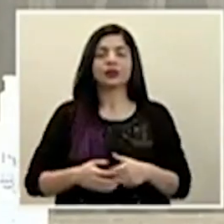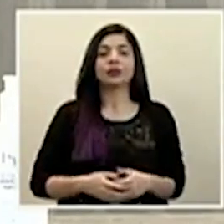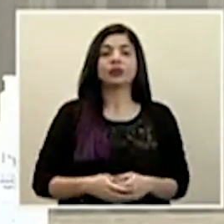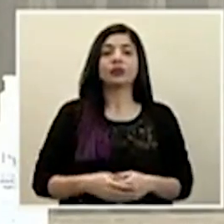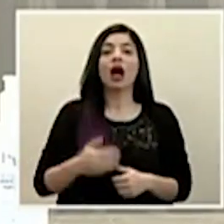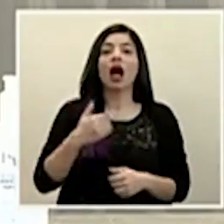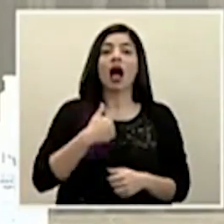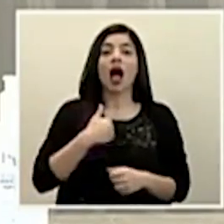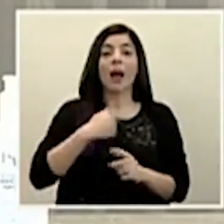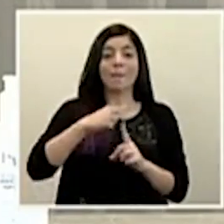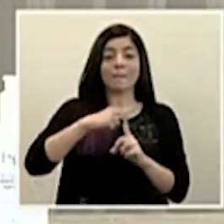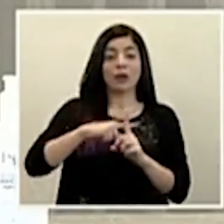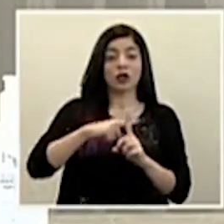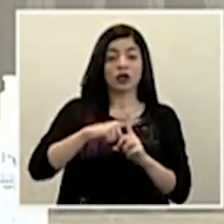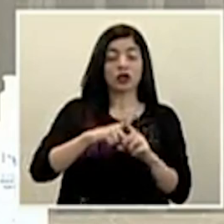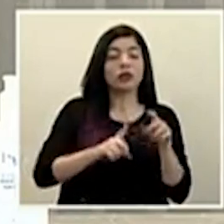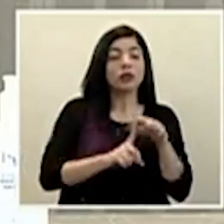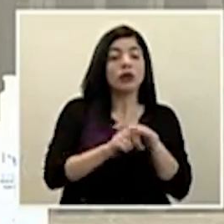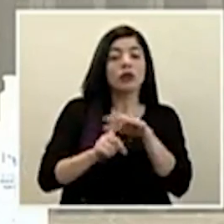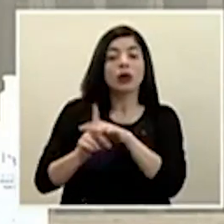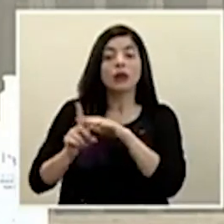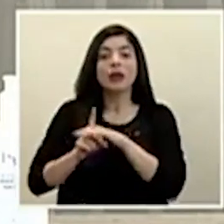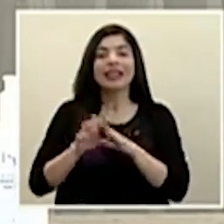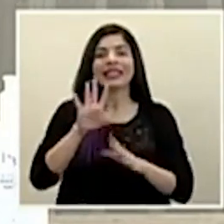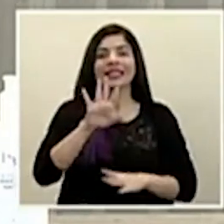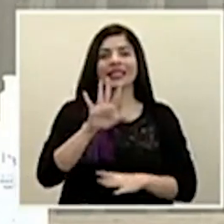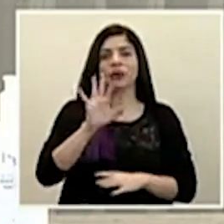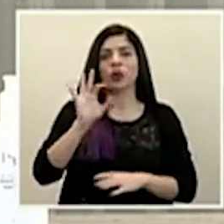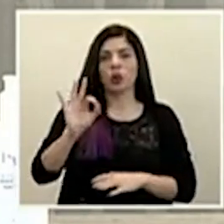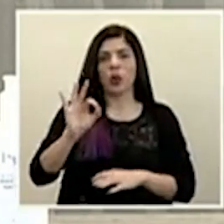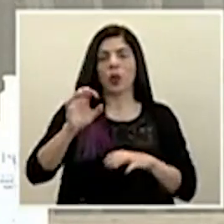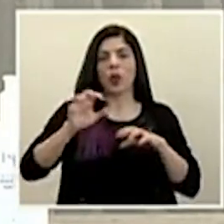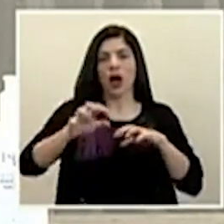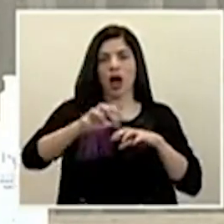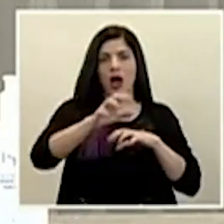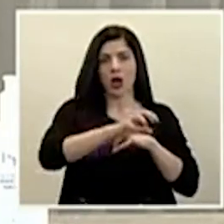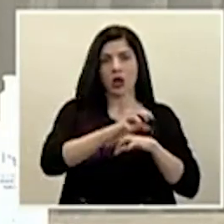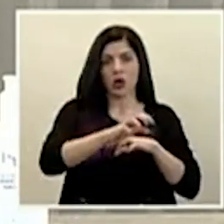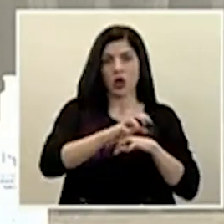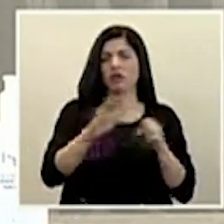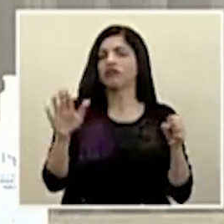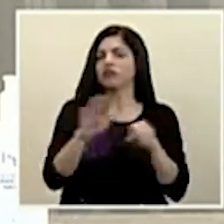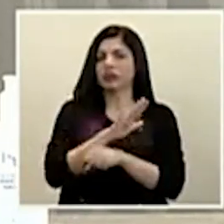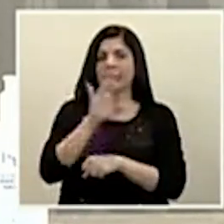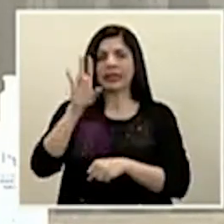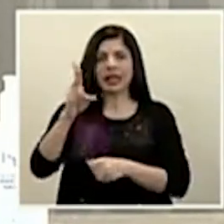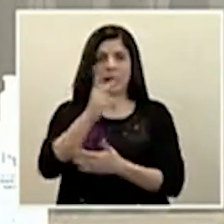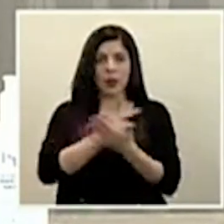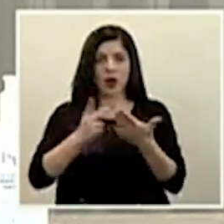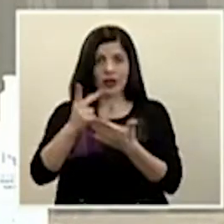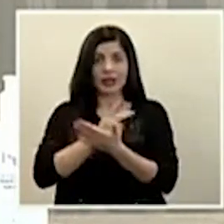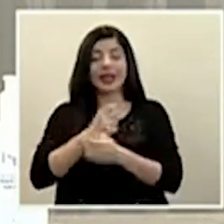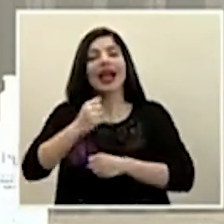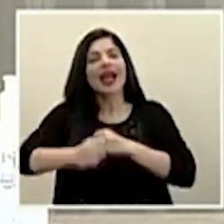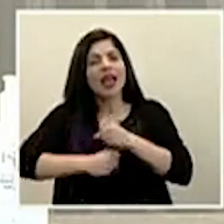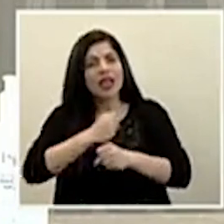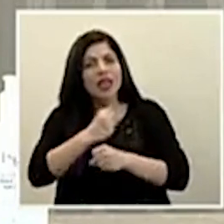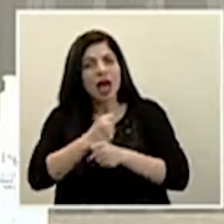Tenemos casos positivos en 59 cantones de las 7 provincias. Por edad tenemos